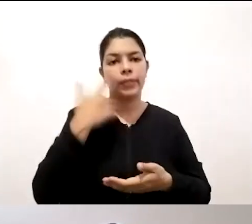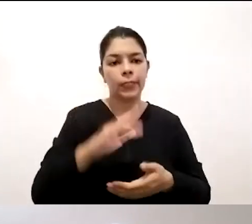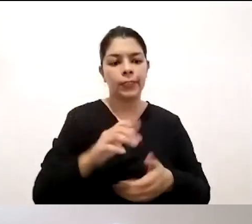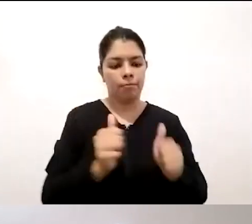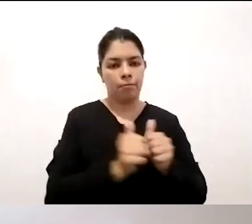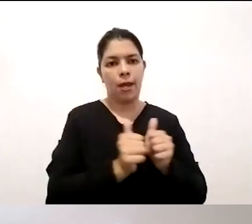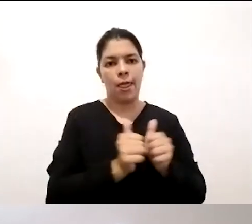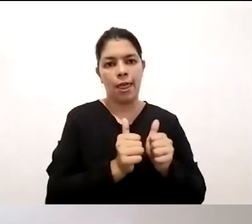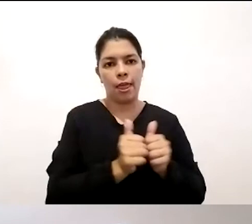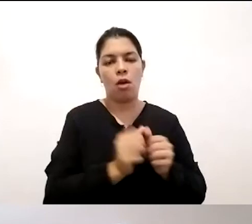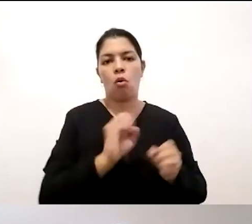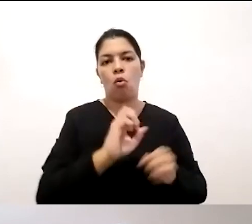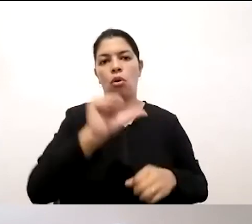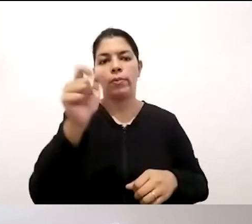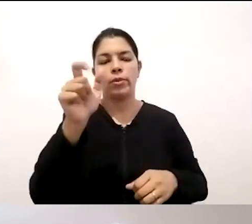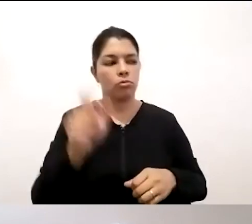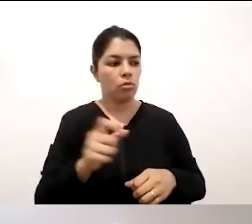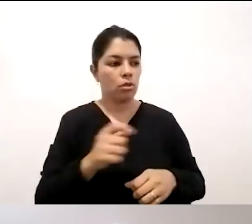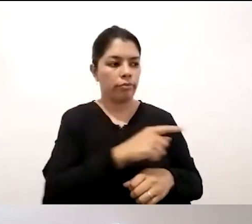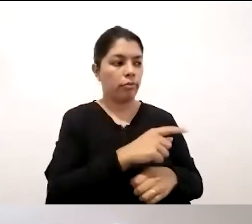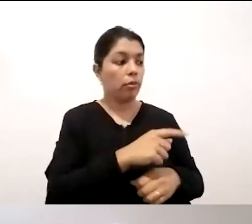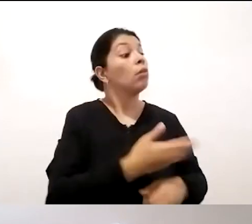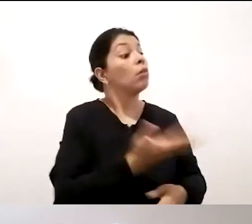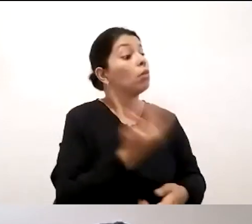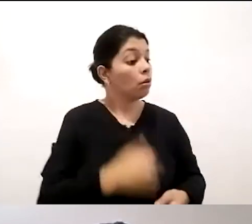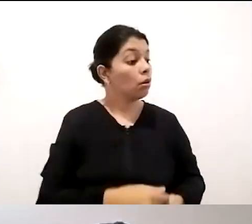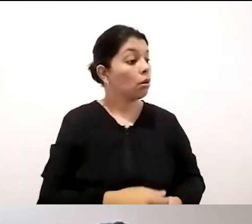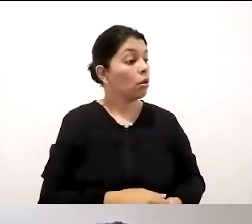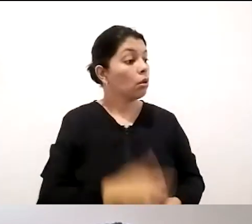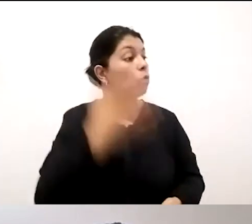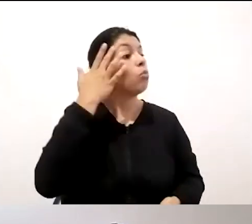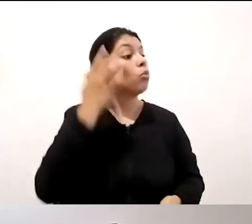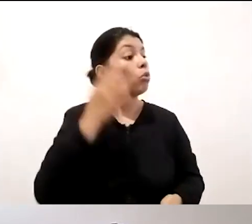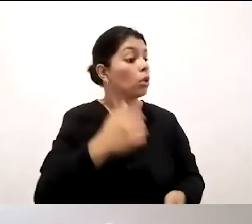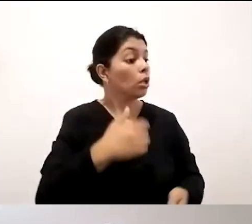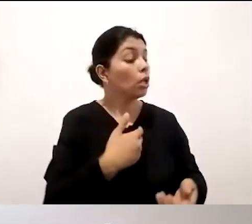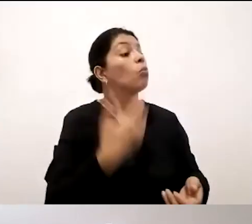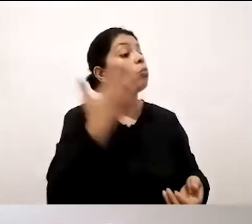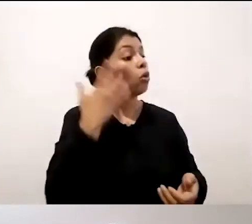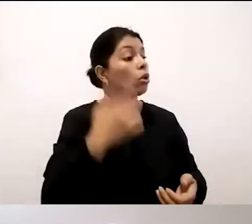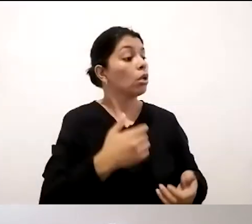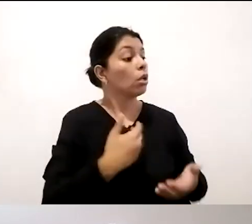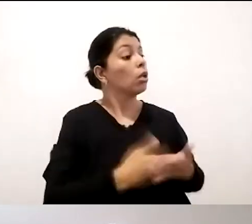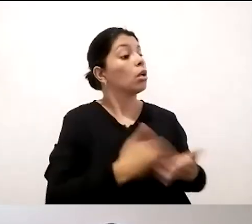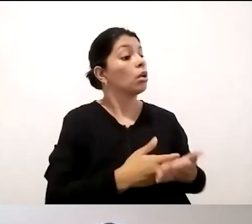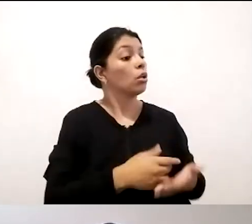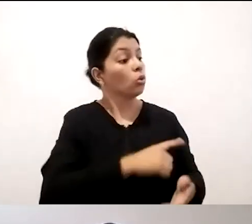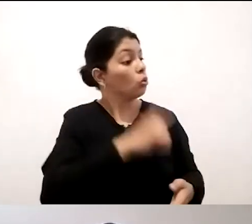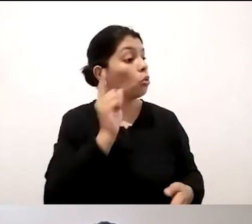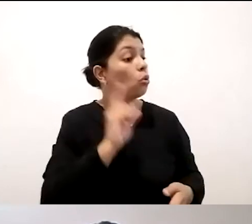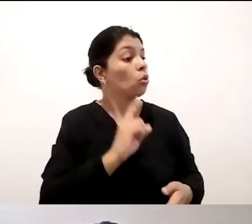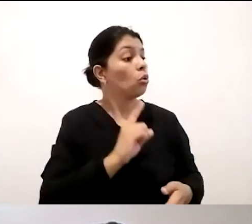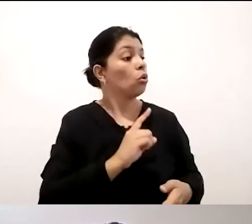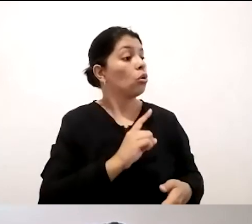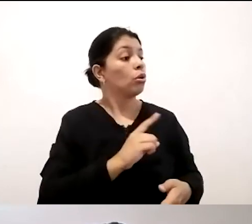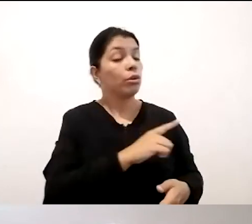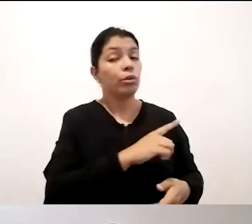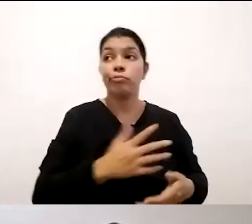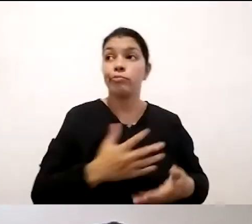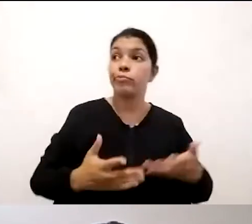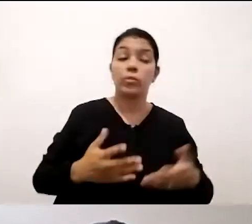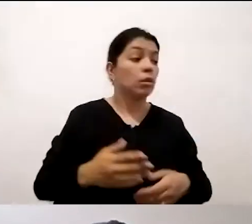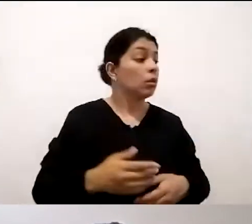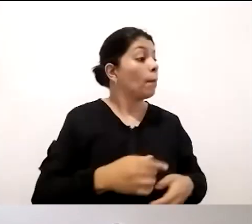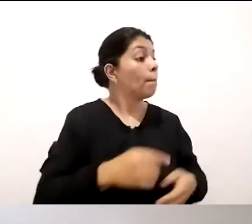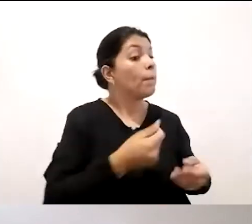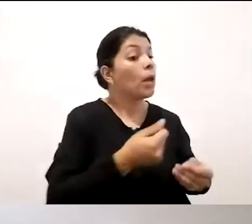persona. La víctima debe dar una justificación constante del hecho, dónde se ha gastado el dinero, en qué se